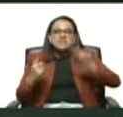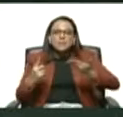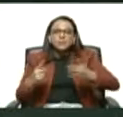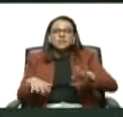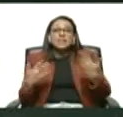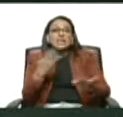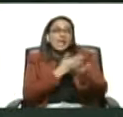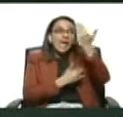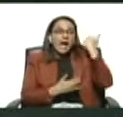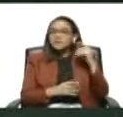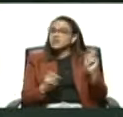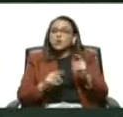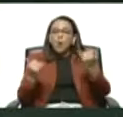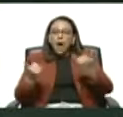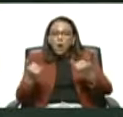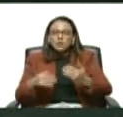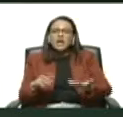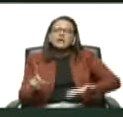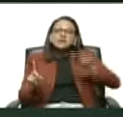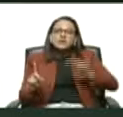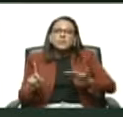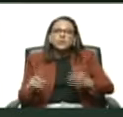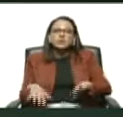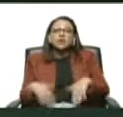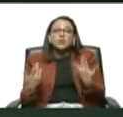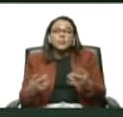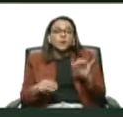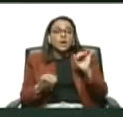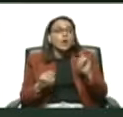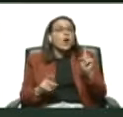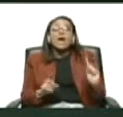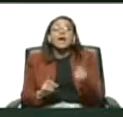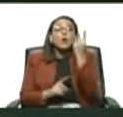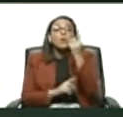pasado. Es la única región que puede competir con China